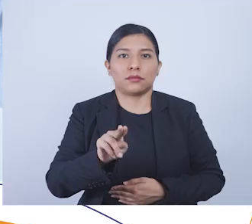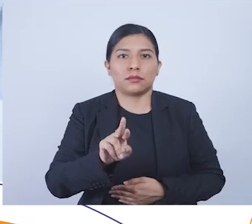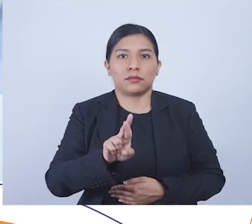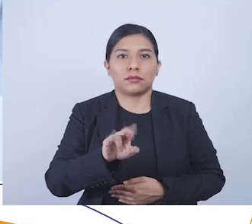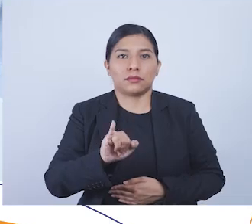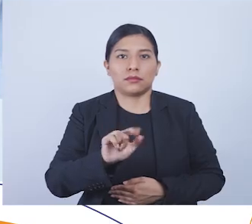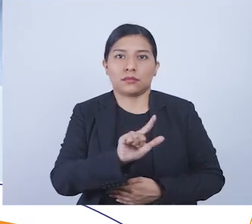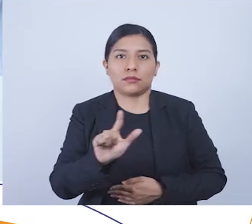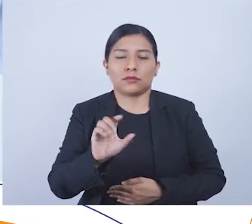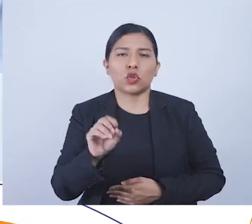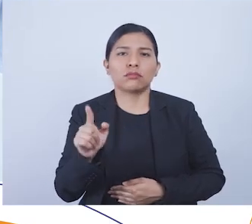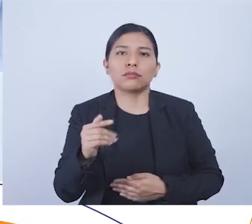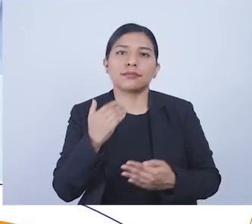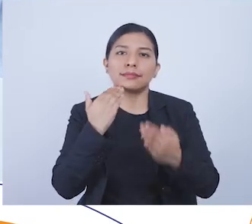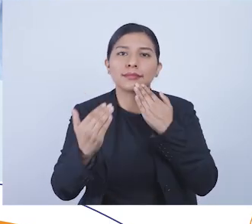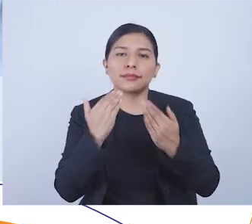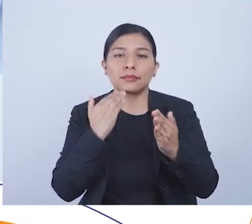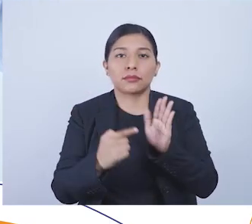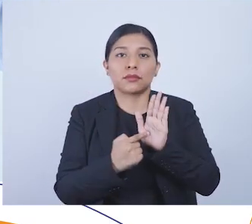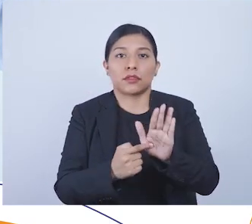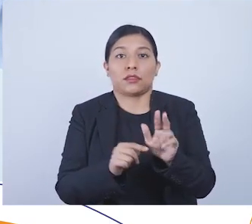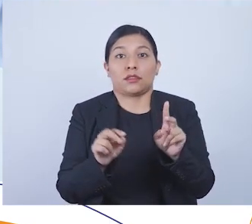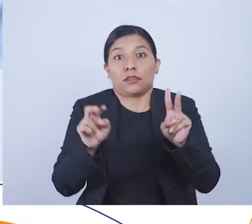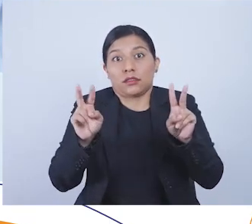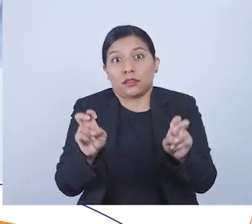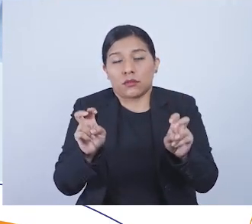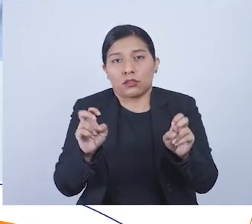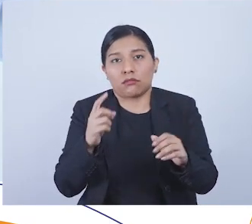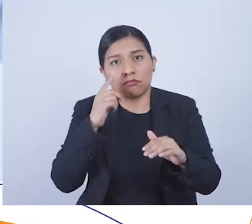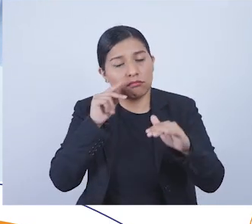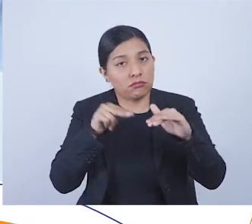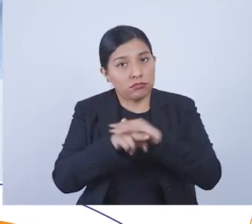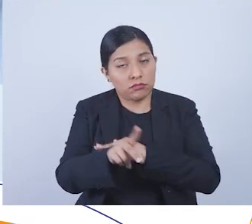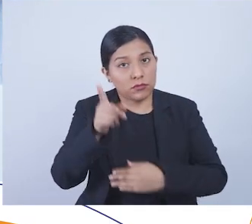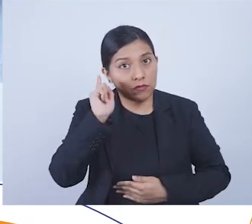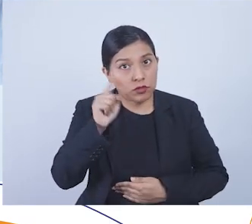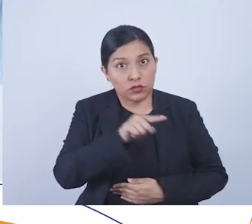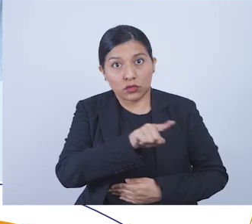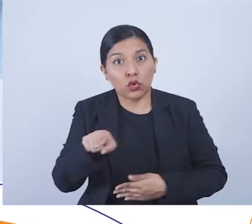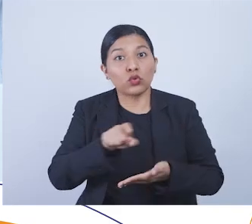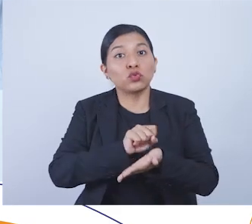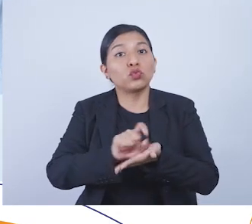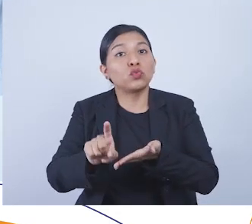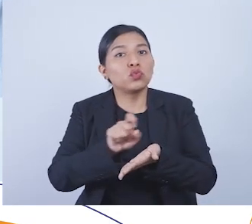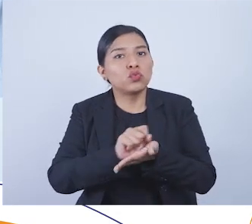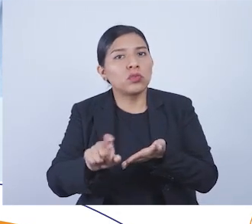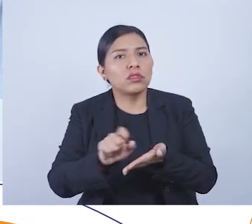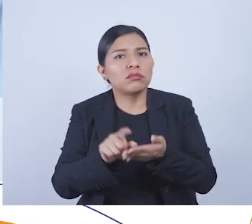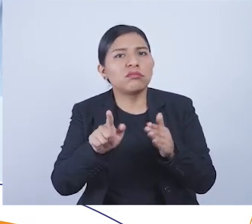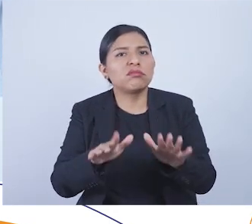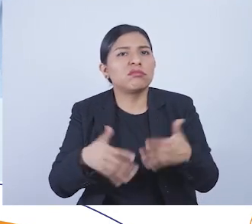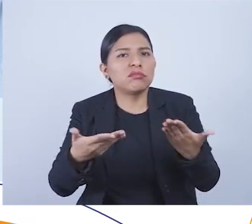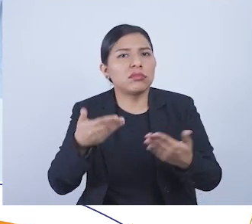a hacer un planteamiento acerca desde el punto de vista de los centros escolares y su peso e identidad en el área de educación física.